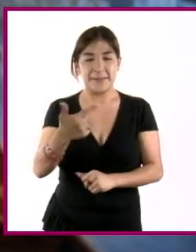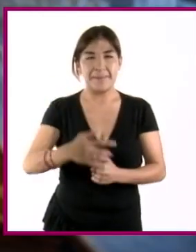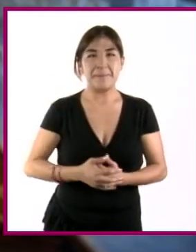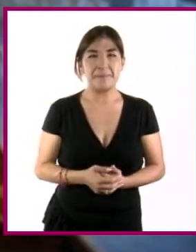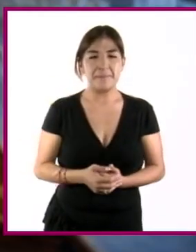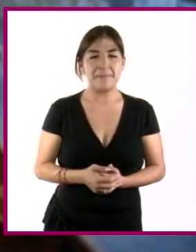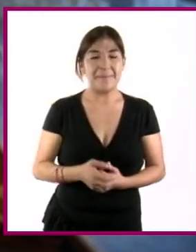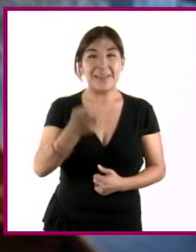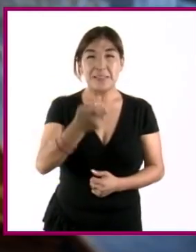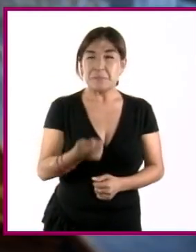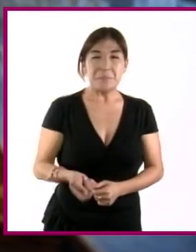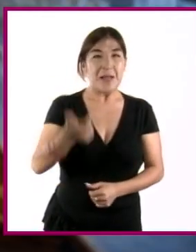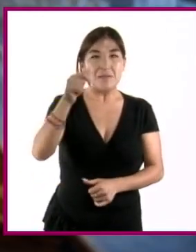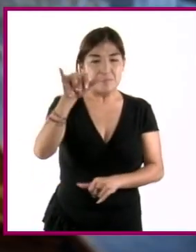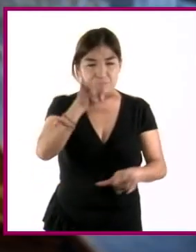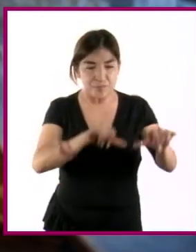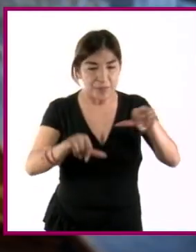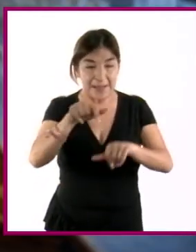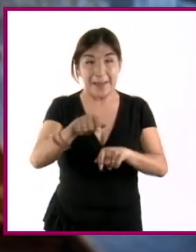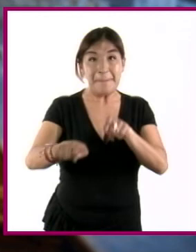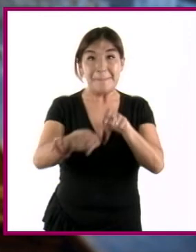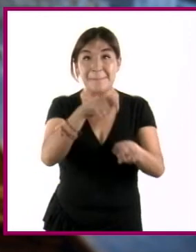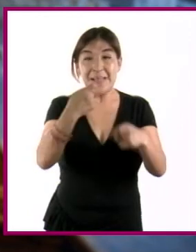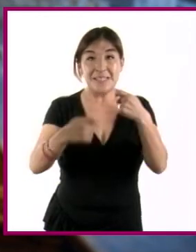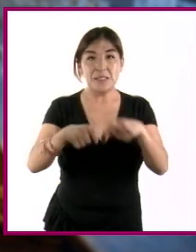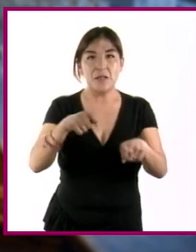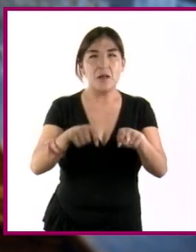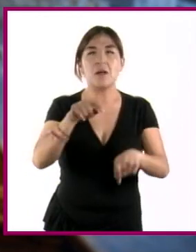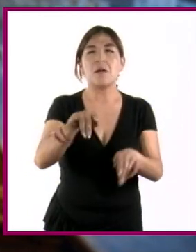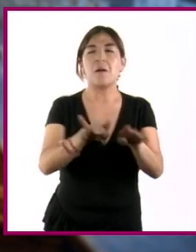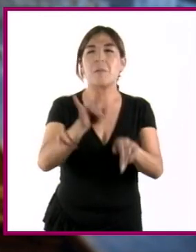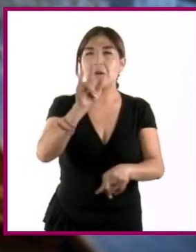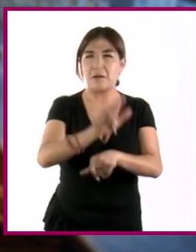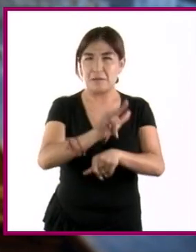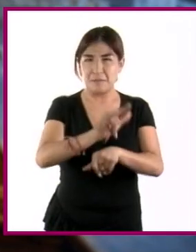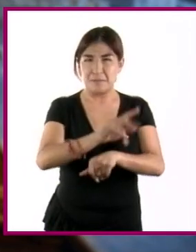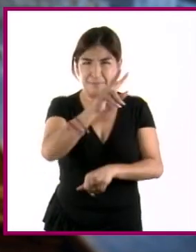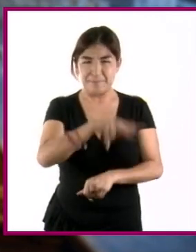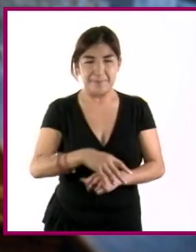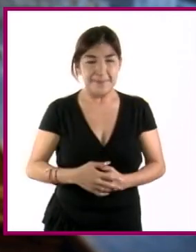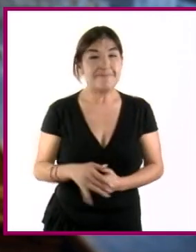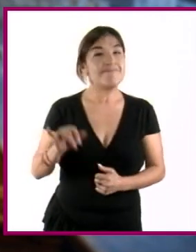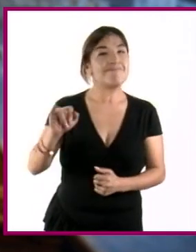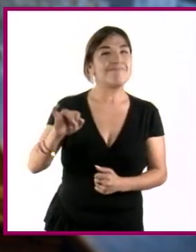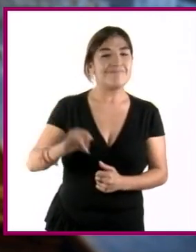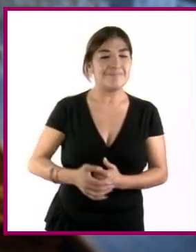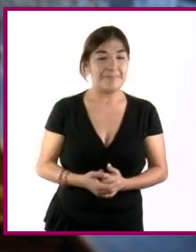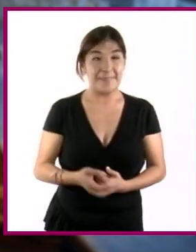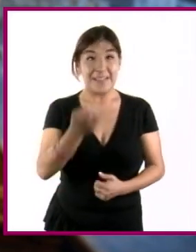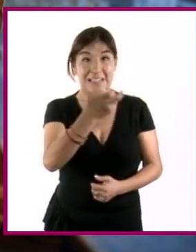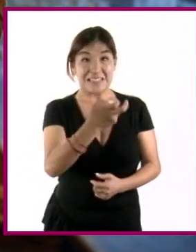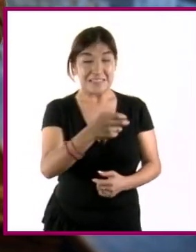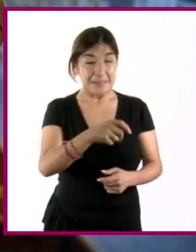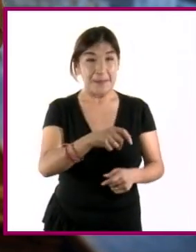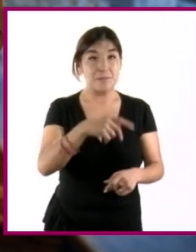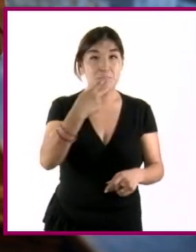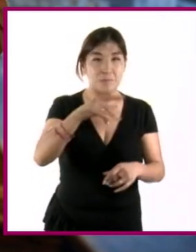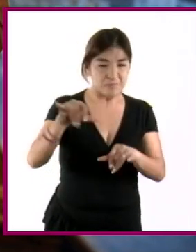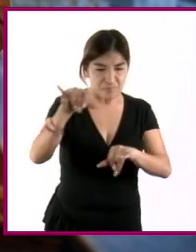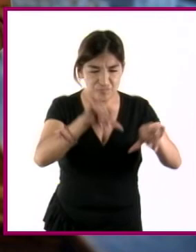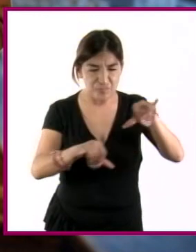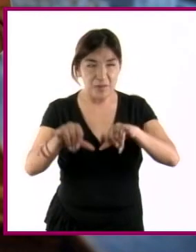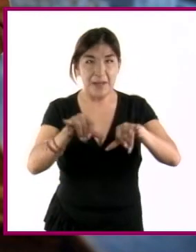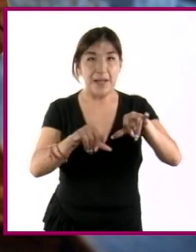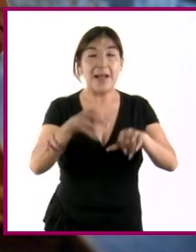la primera sustancia plástica completamente sintética, ¿verdad? Así es. Y gracias a este material